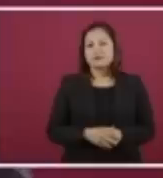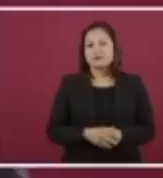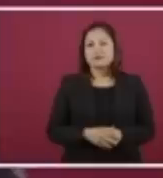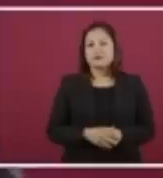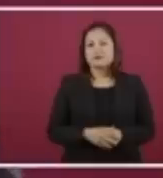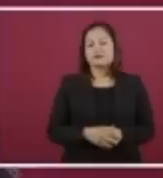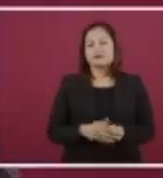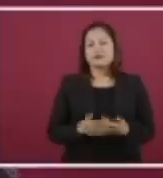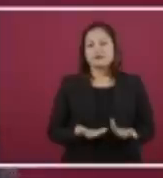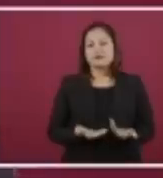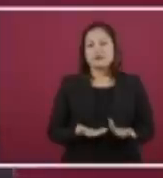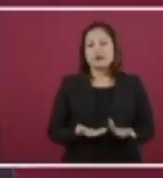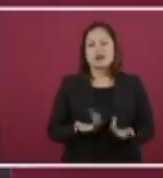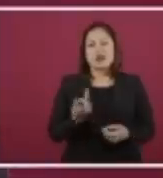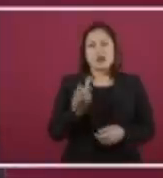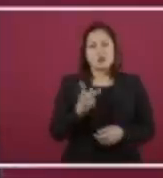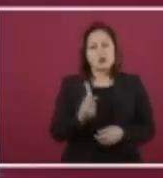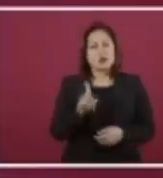excesos